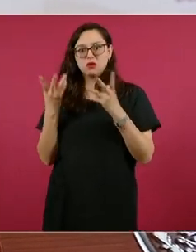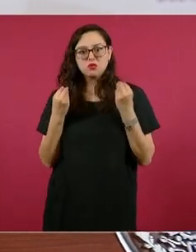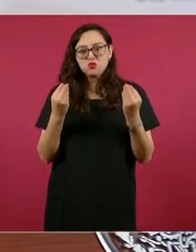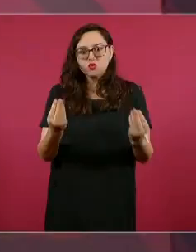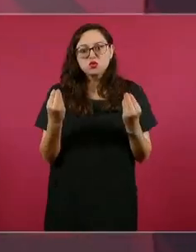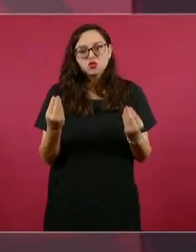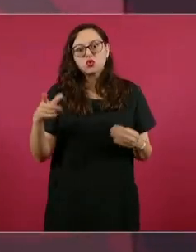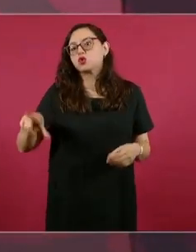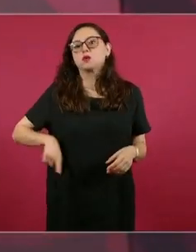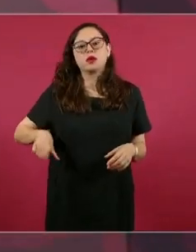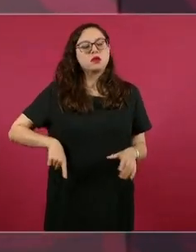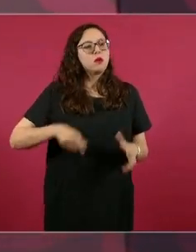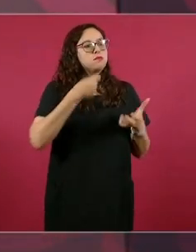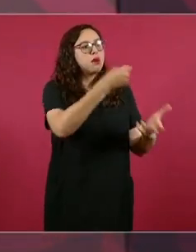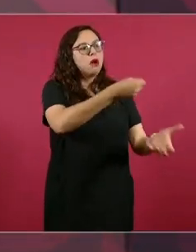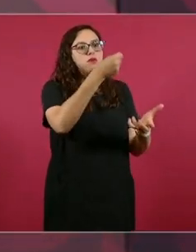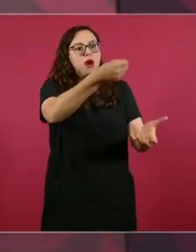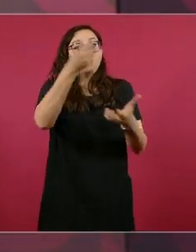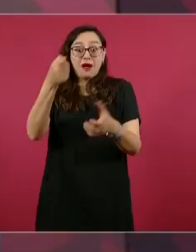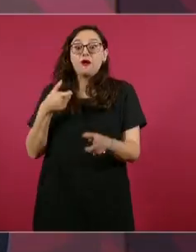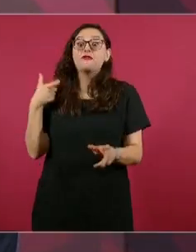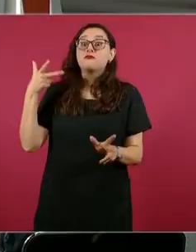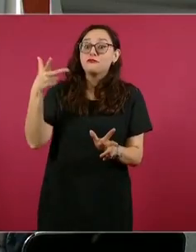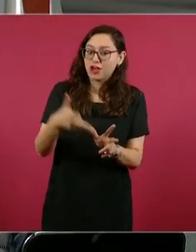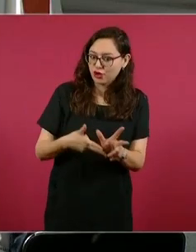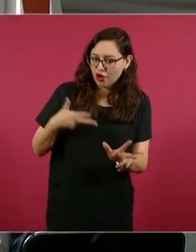Mucha obra pública, los ferrocarriles.